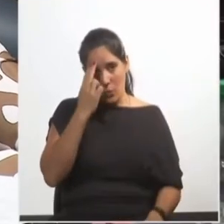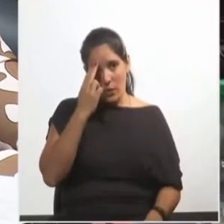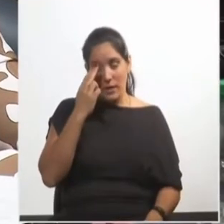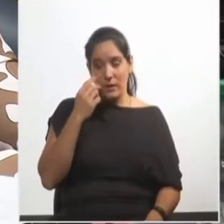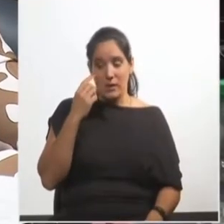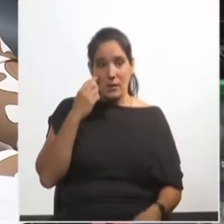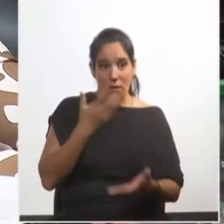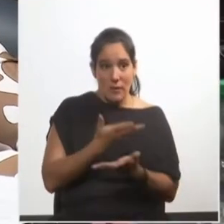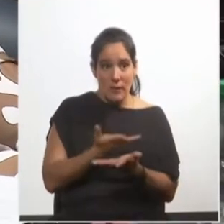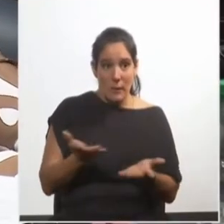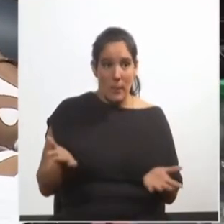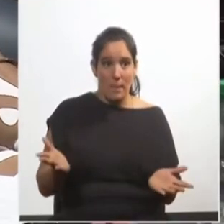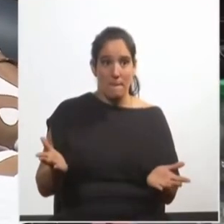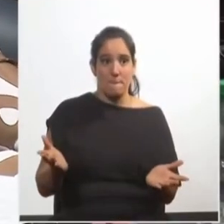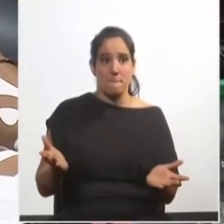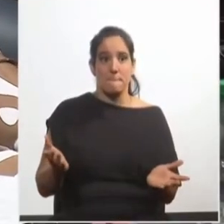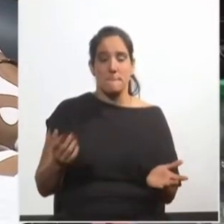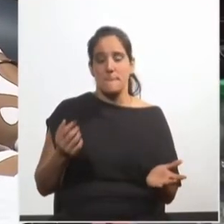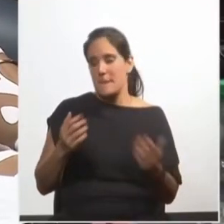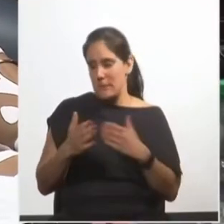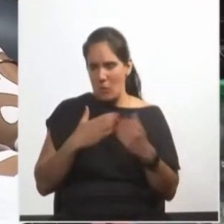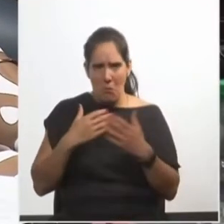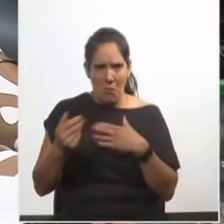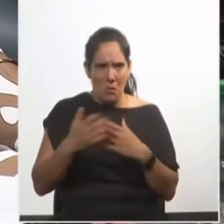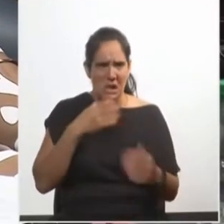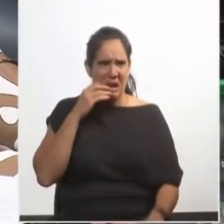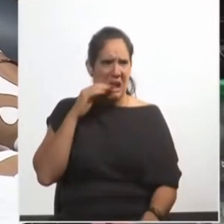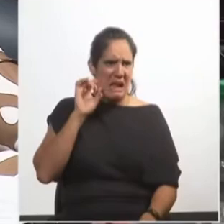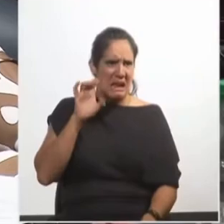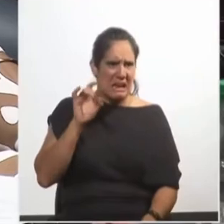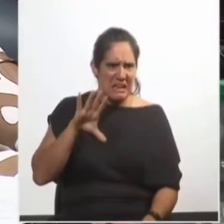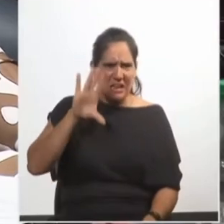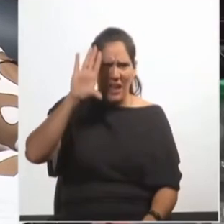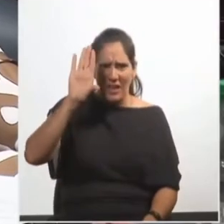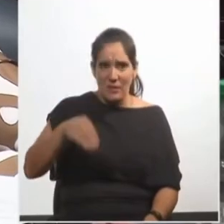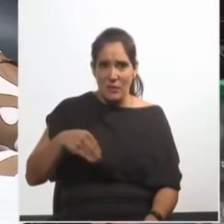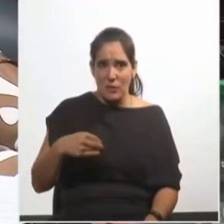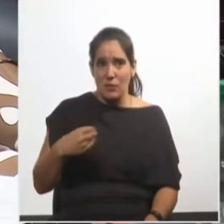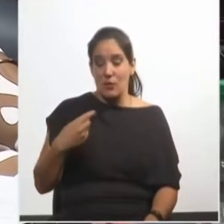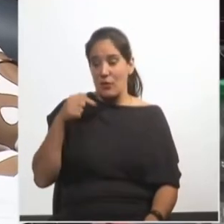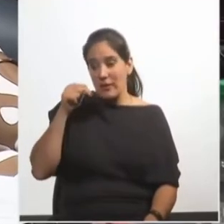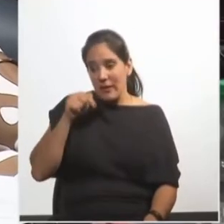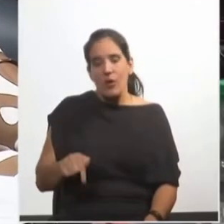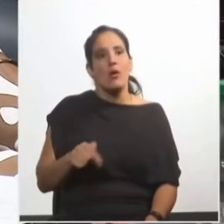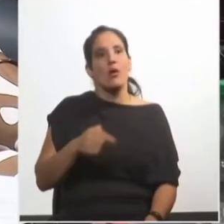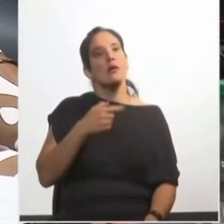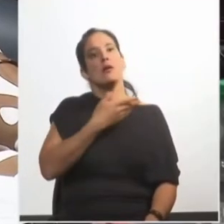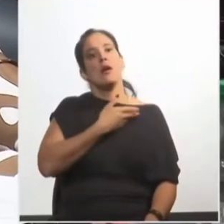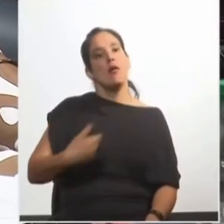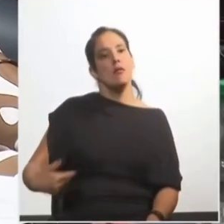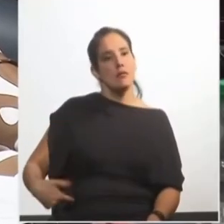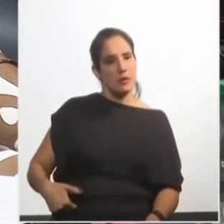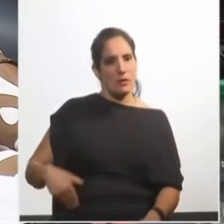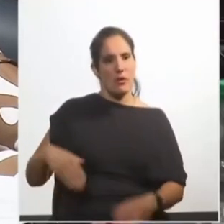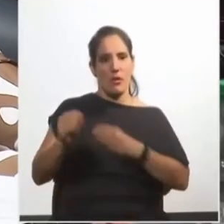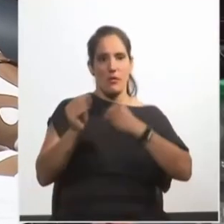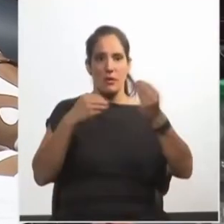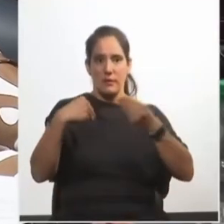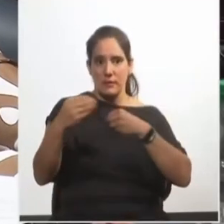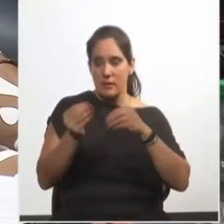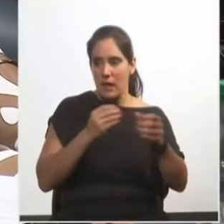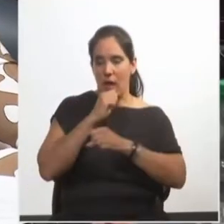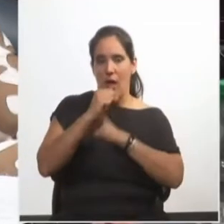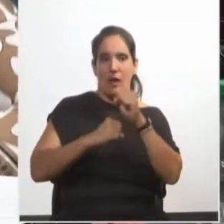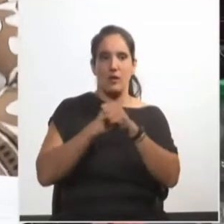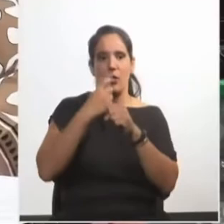tan evidente que, pese a las críticas permanentes del hoy oficialismo a la ley de flexibilización del